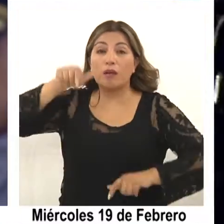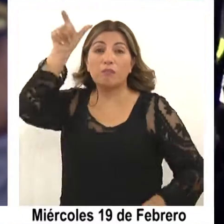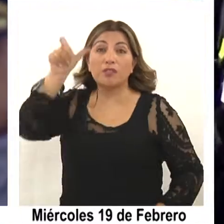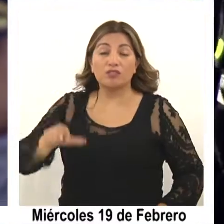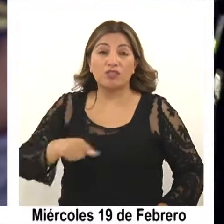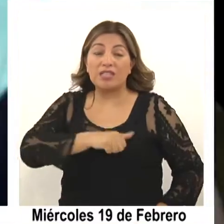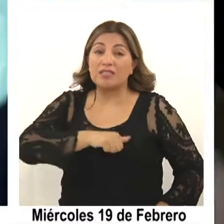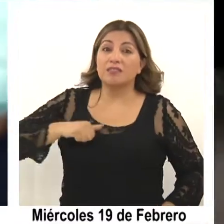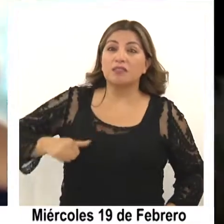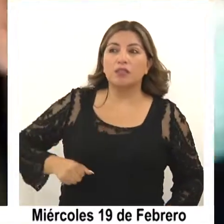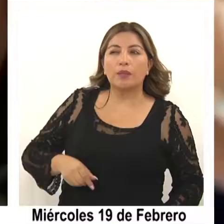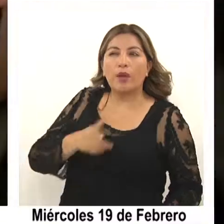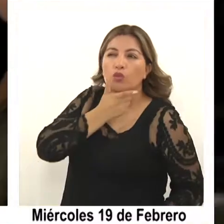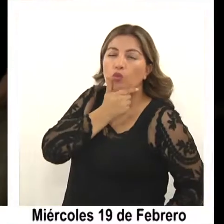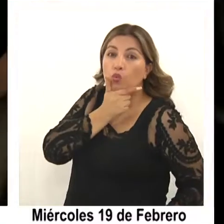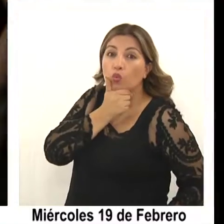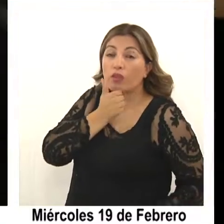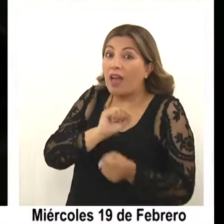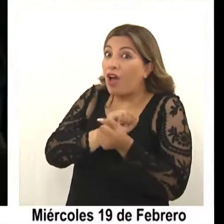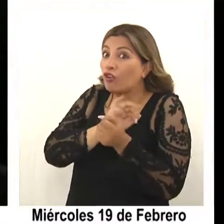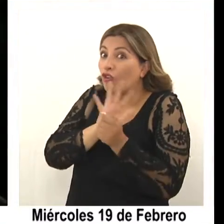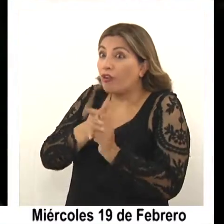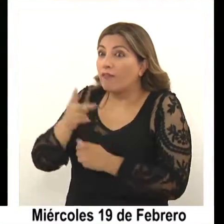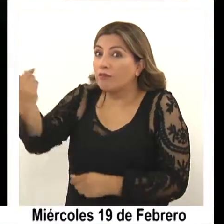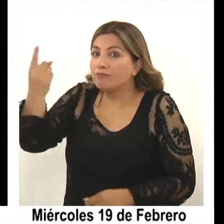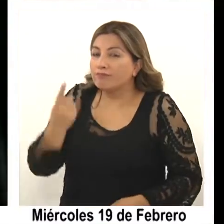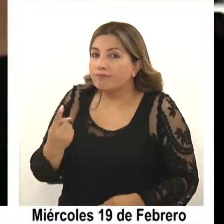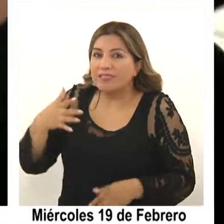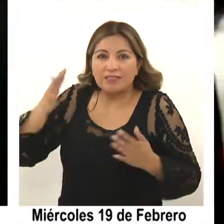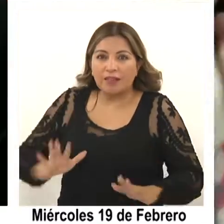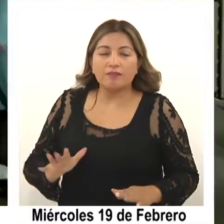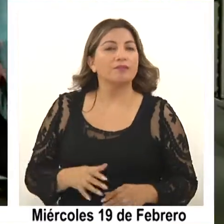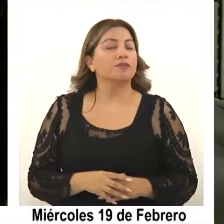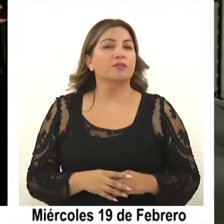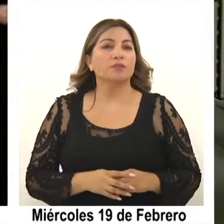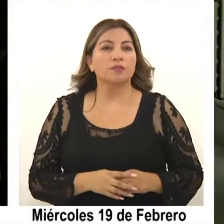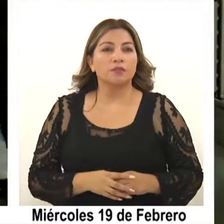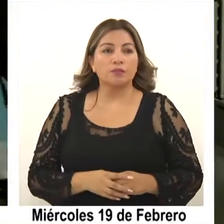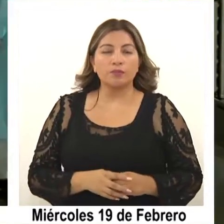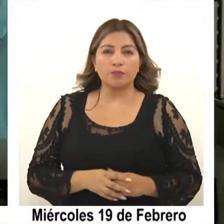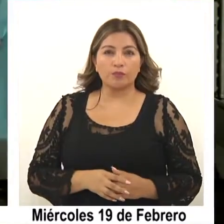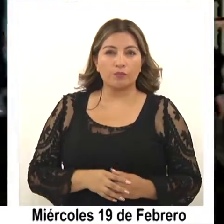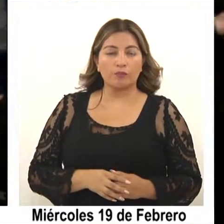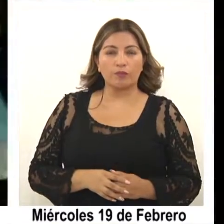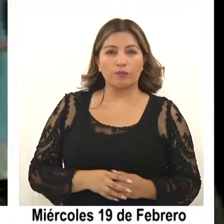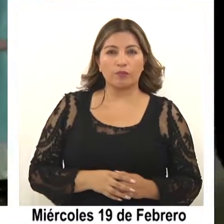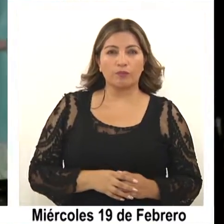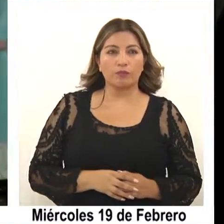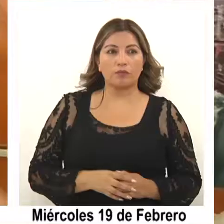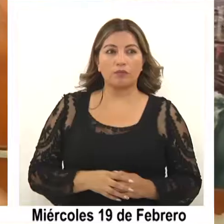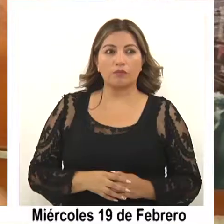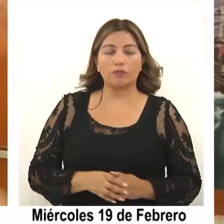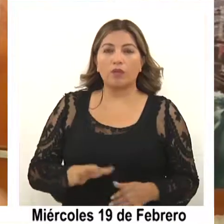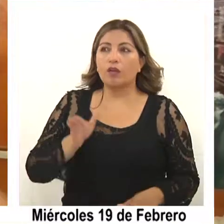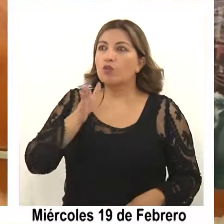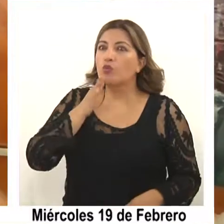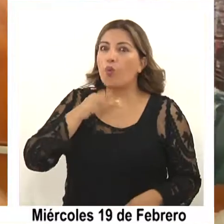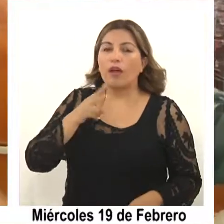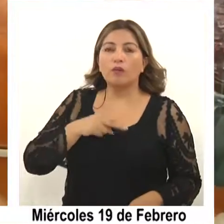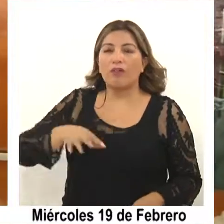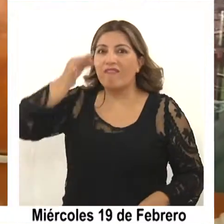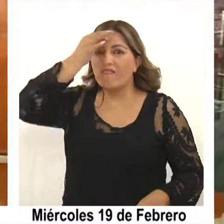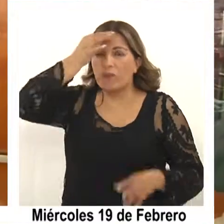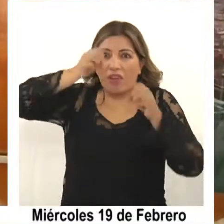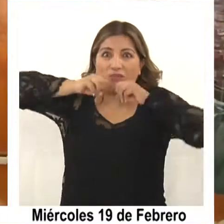o tripulante con sospecha de ser portador del coronavirus no hay un todo y una pandemia que